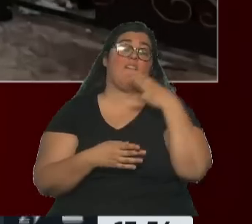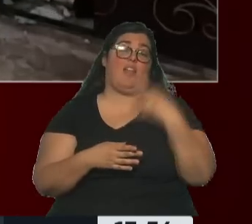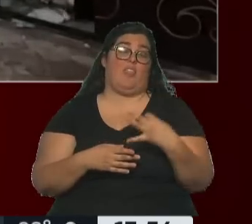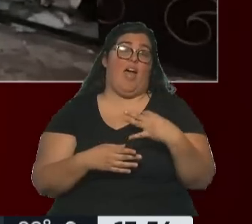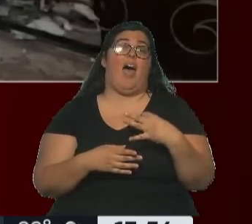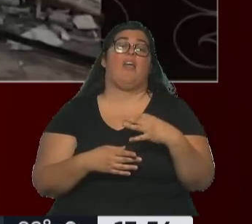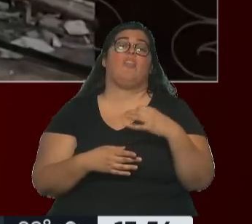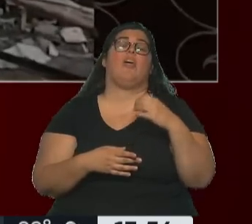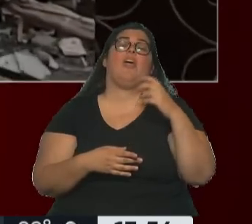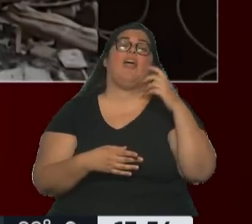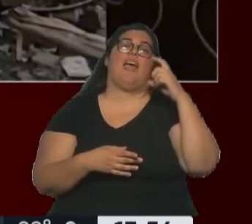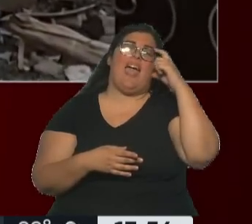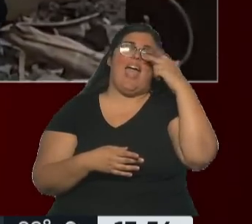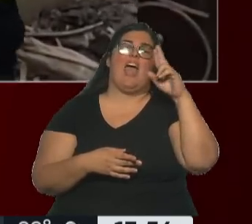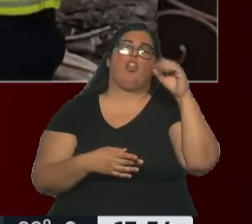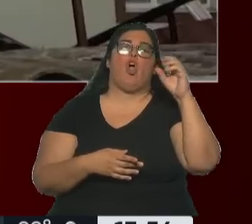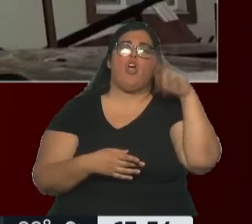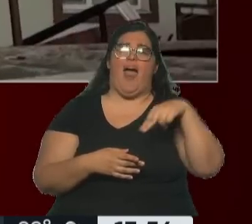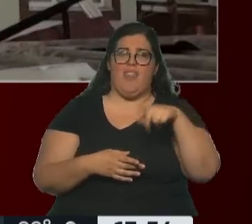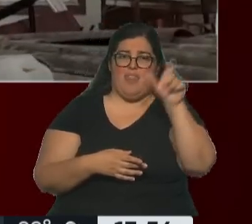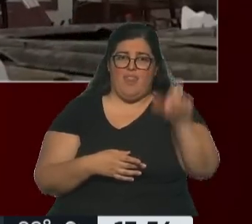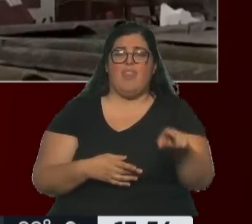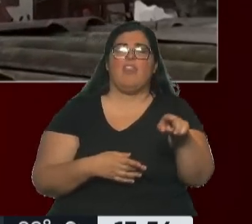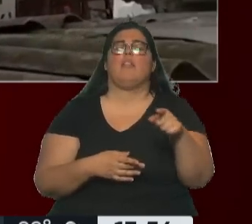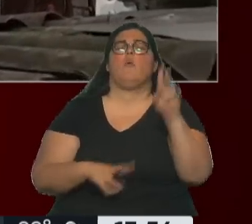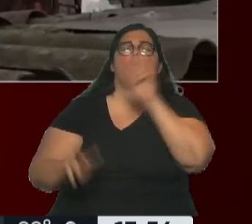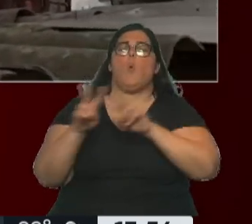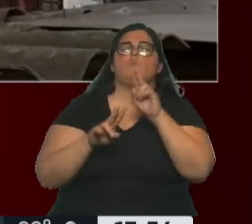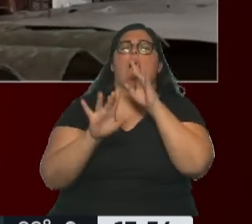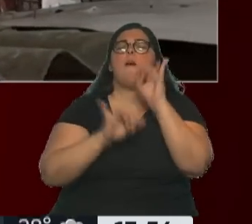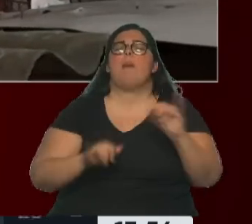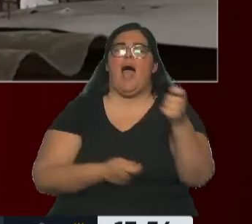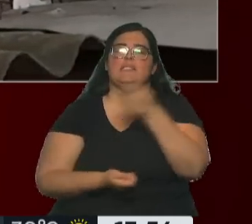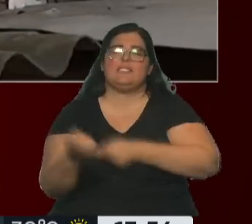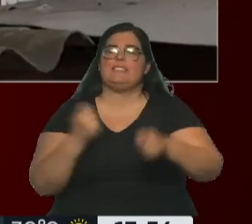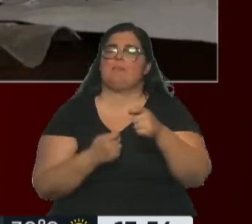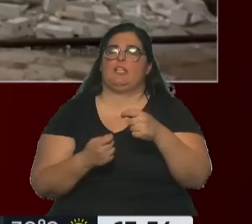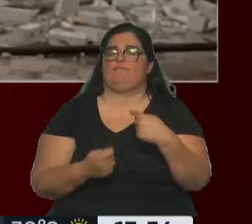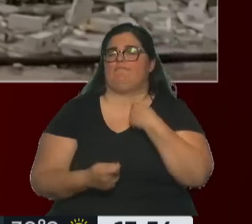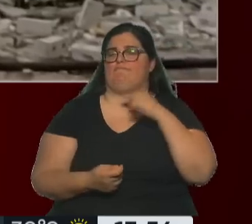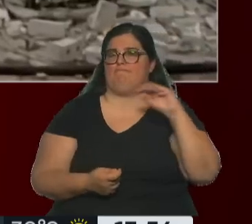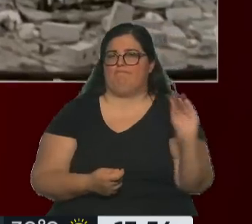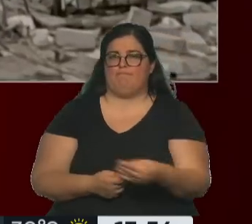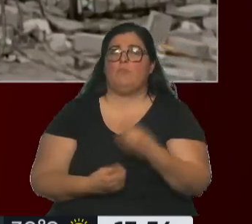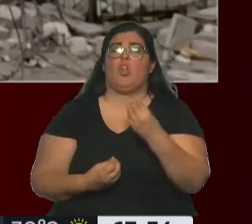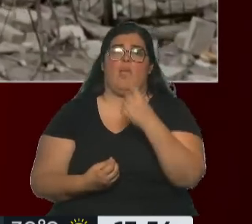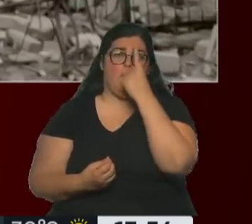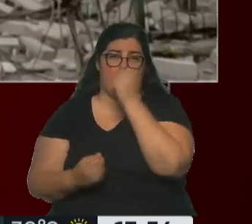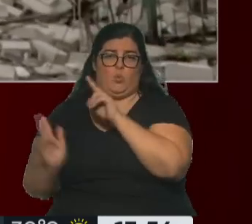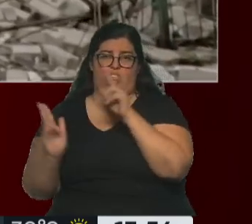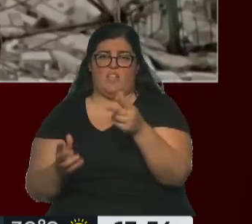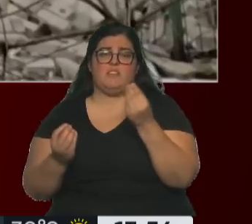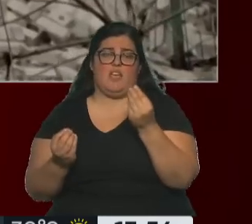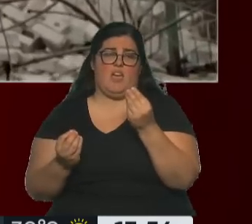de erdogan de Iniciar una negociación de paz por supuesto infructuosa porque Putin dice que solamente